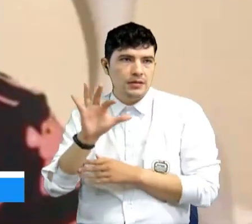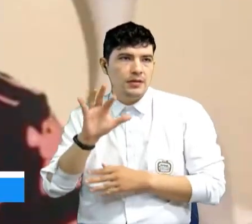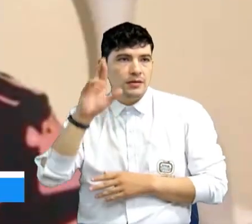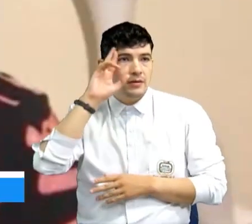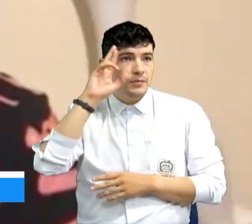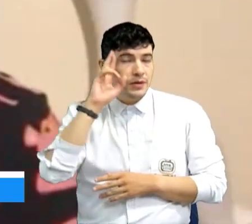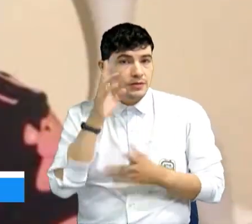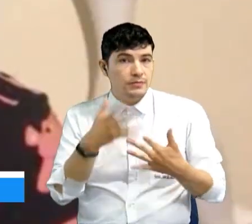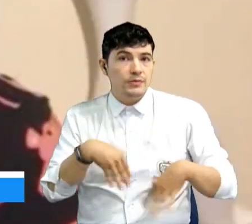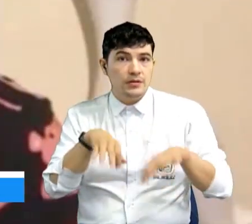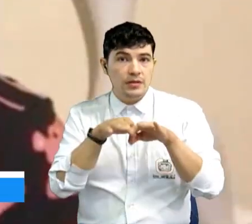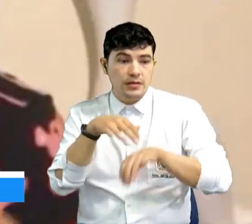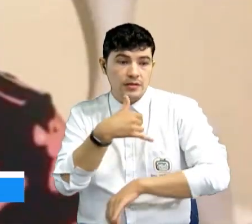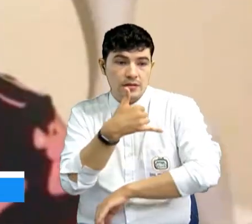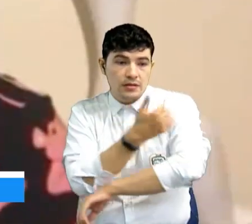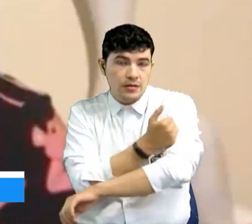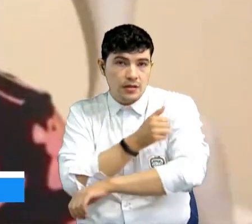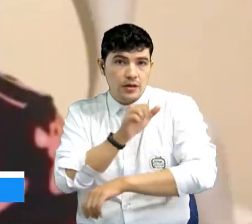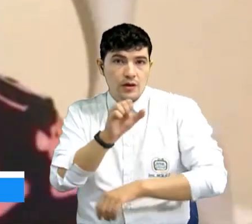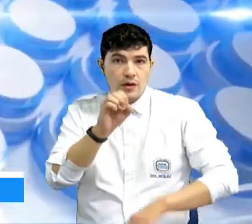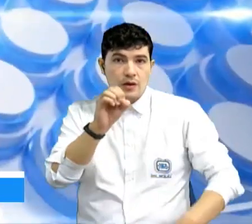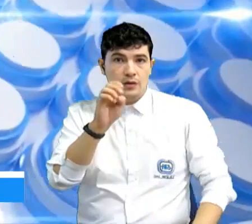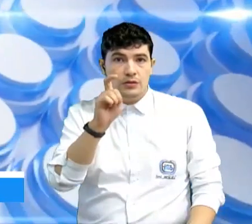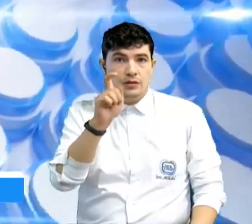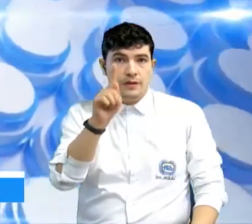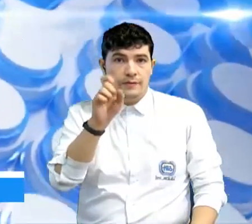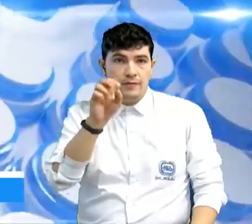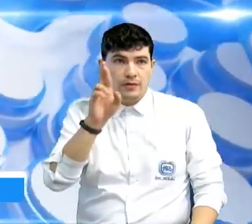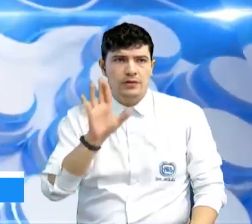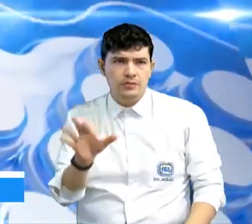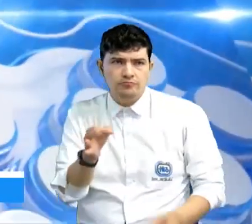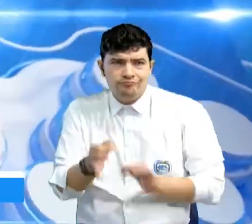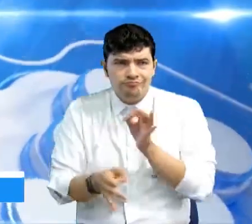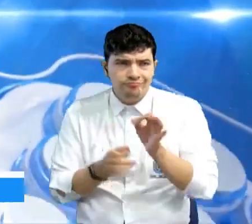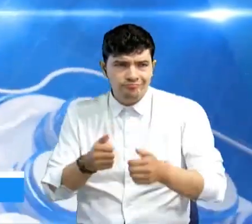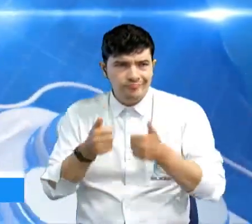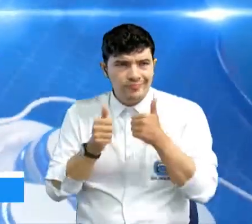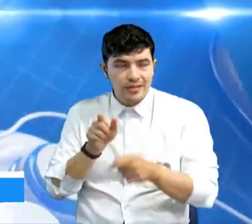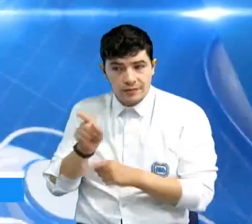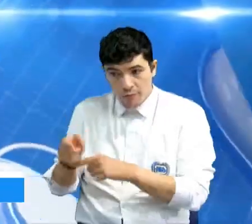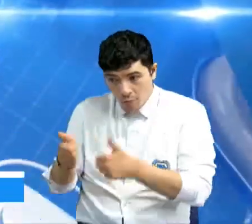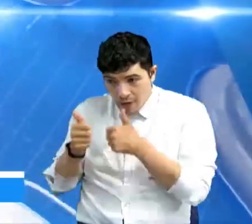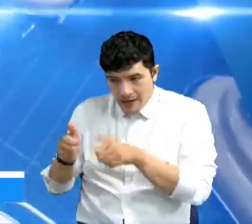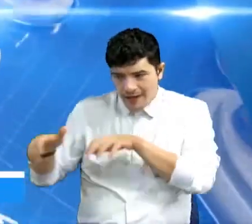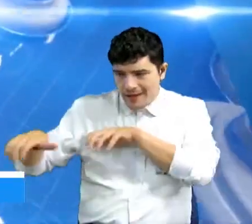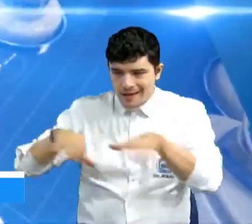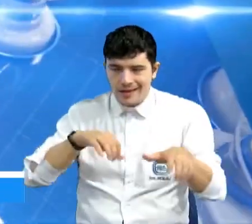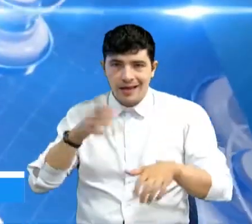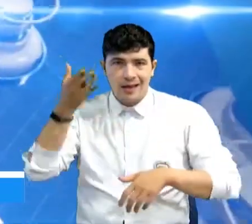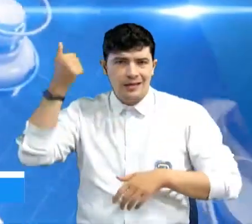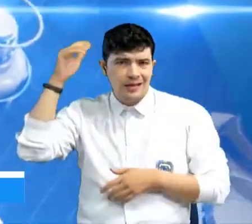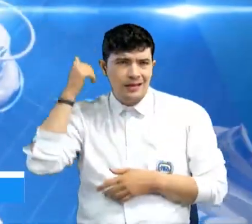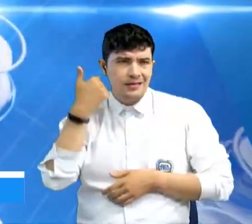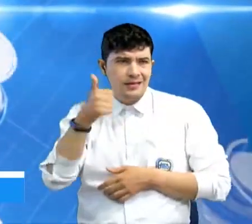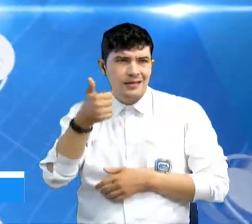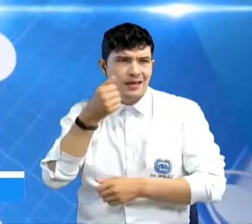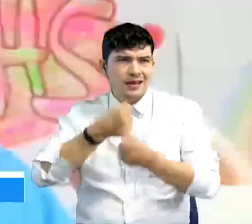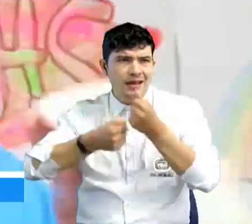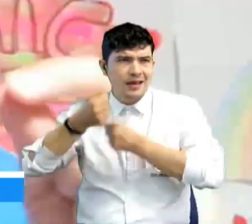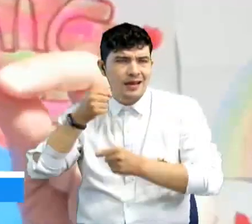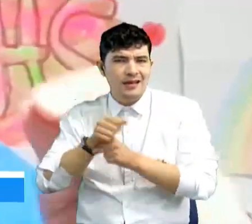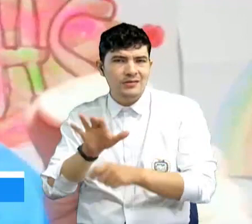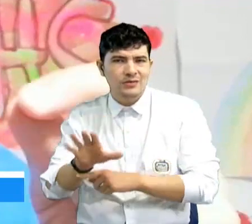oficialmente que la vacuna de oso es segura la buena actitud de ese enfermero que vive hace más de 10 años en inglaterra